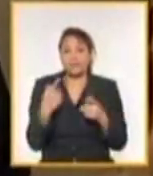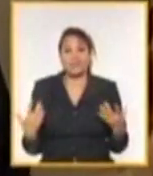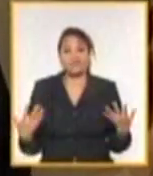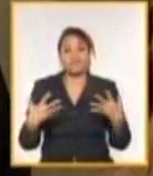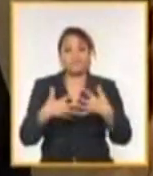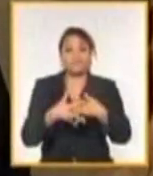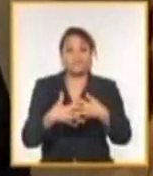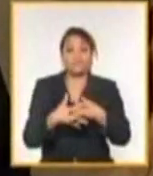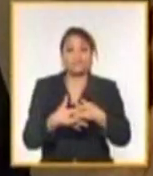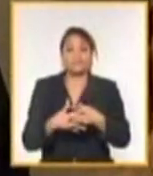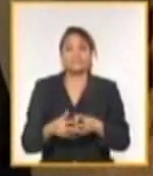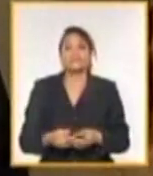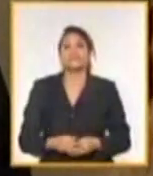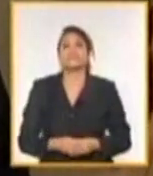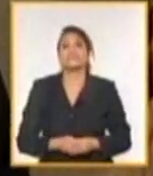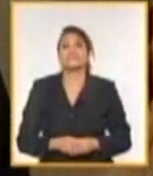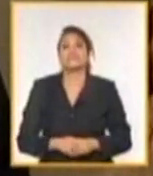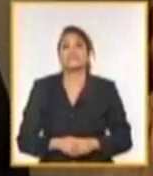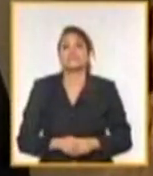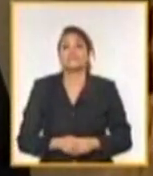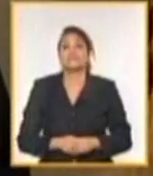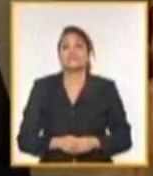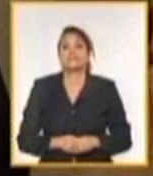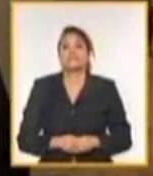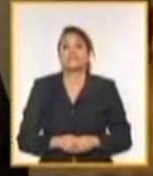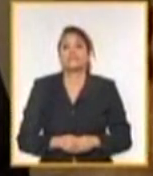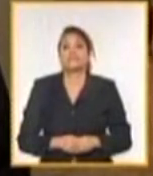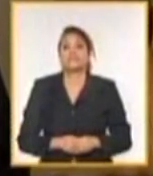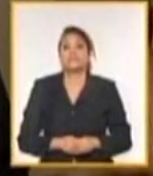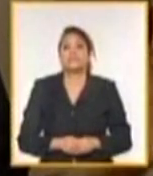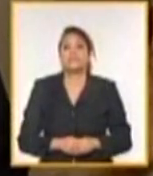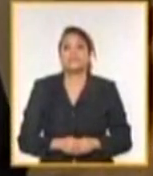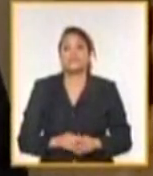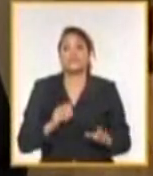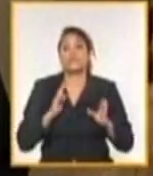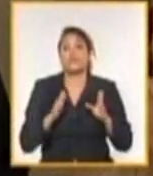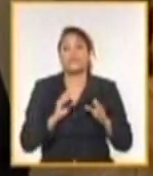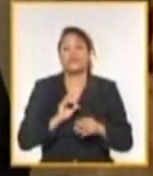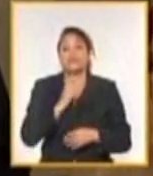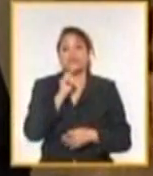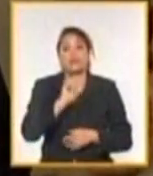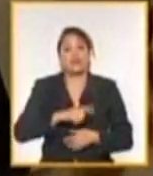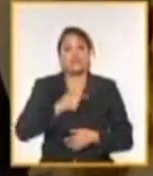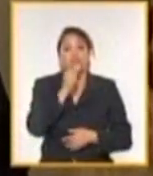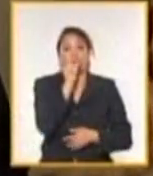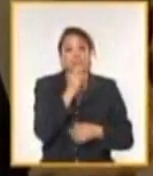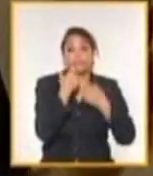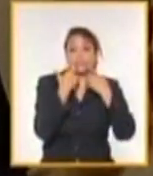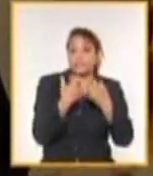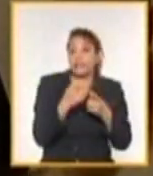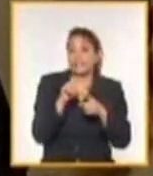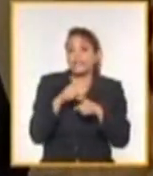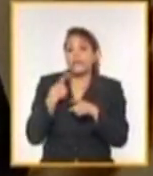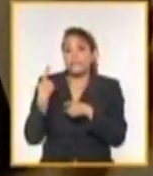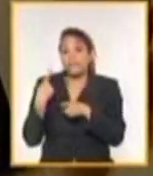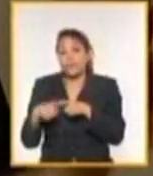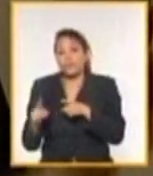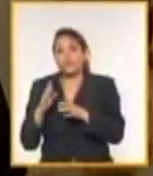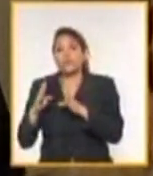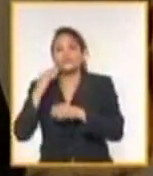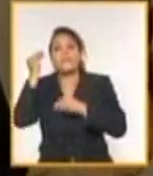que fue, por una parte, un actor importante, pero también un